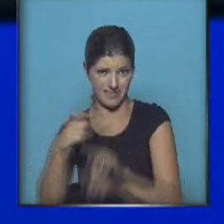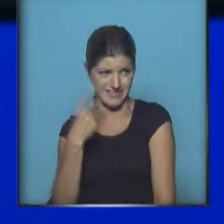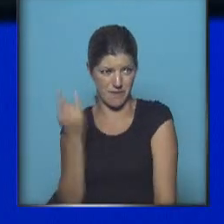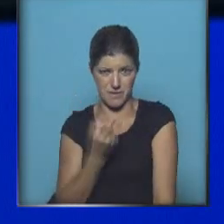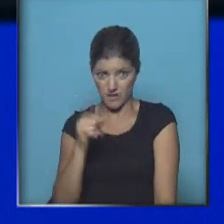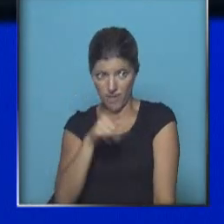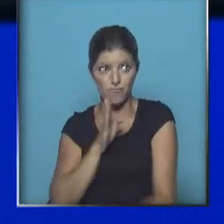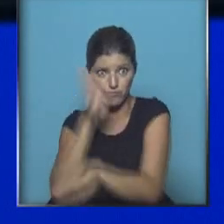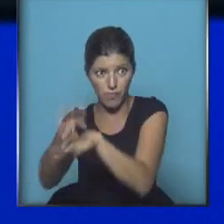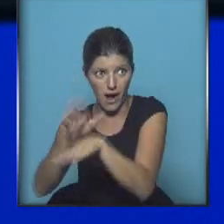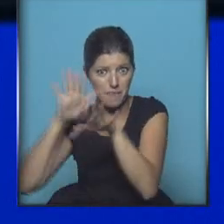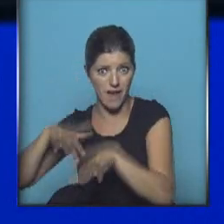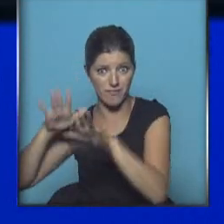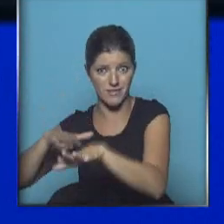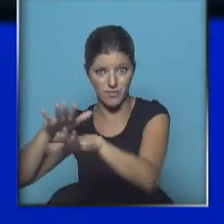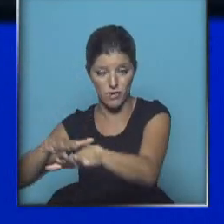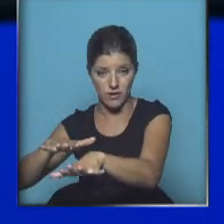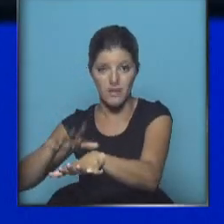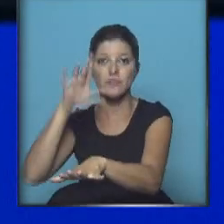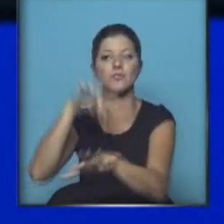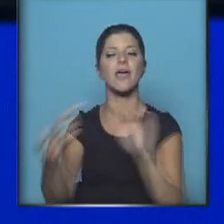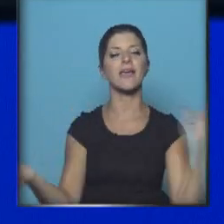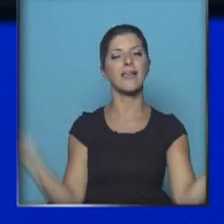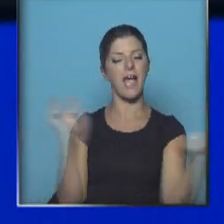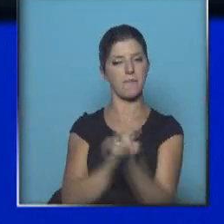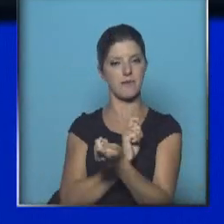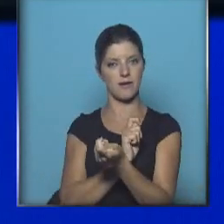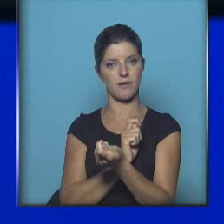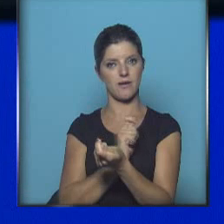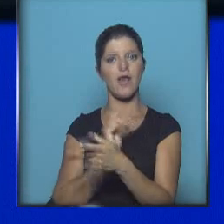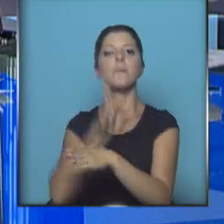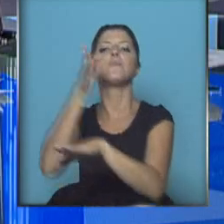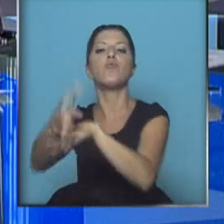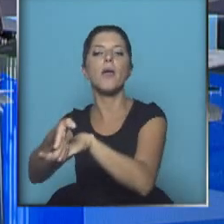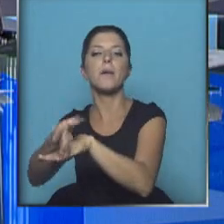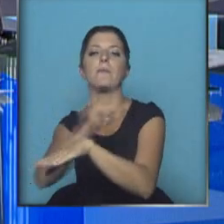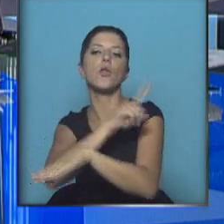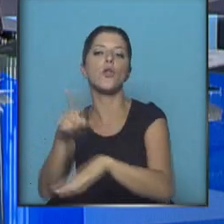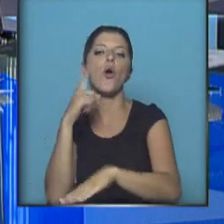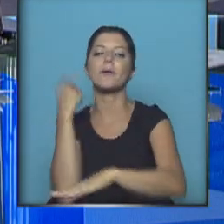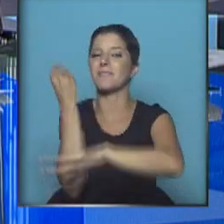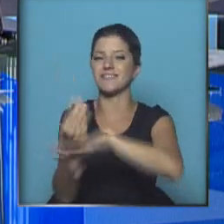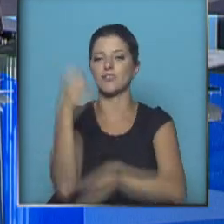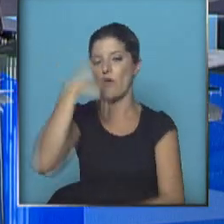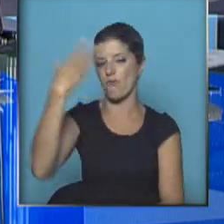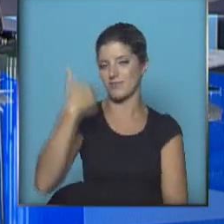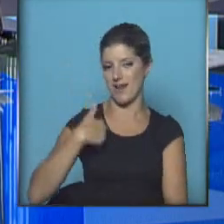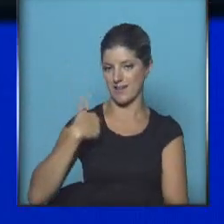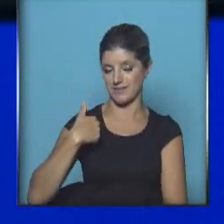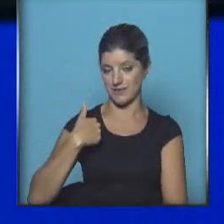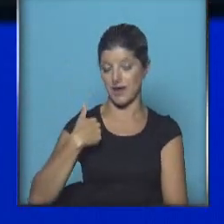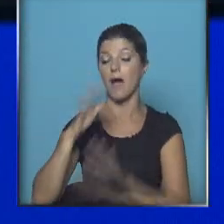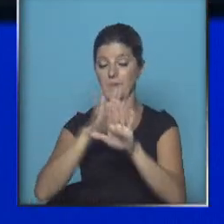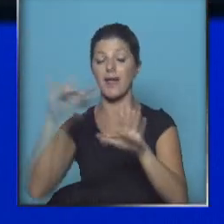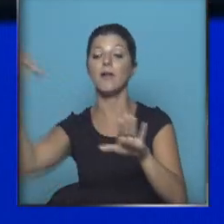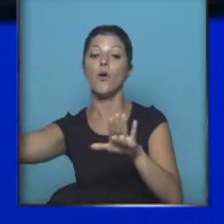él fue a la manifestación, entonces ahí cambia y el tema es, fue a la manifestación, pero no en carácter oficial. Digo, él venía en un avión